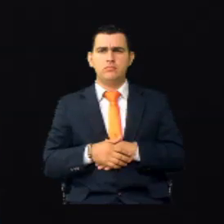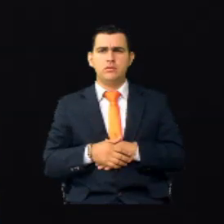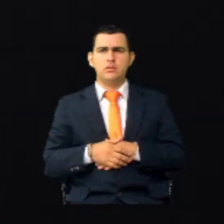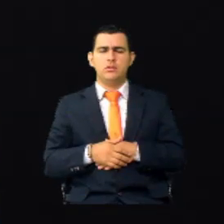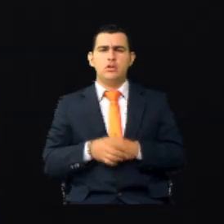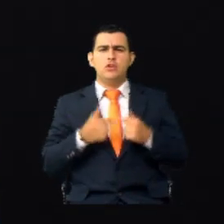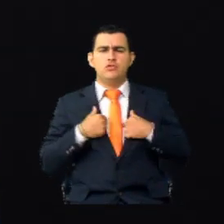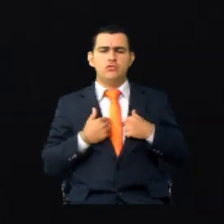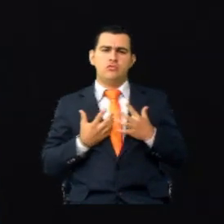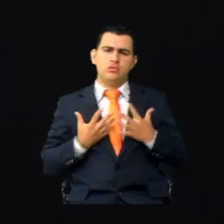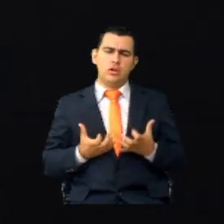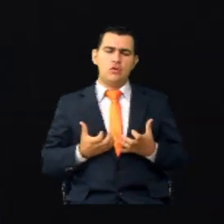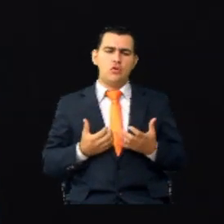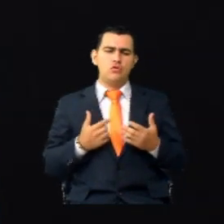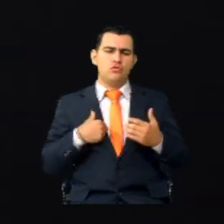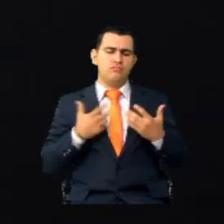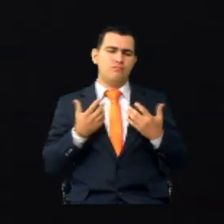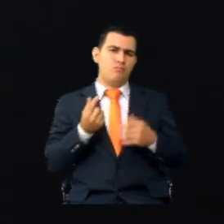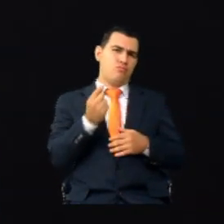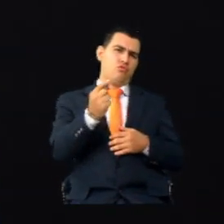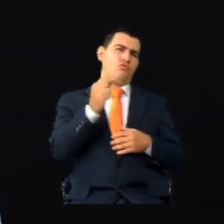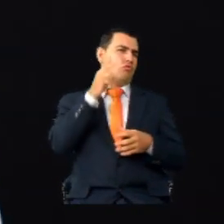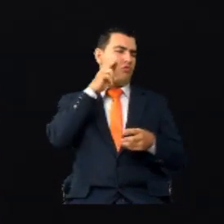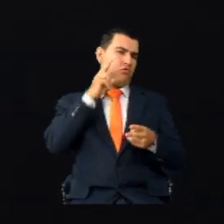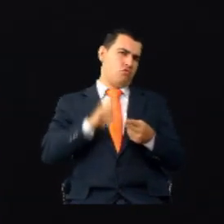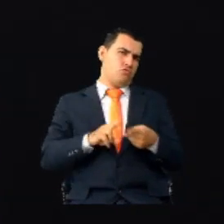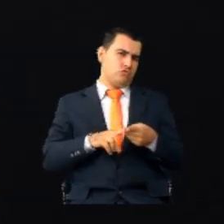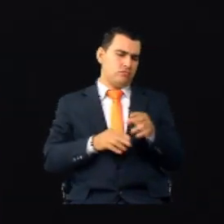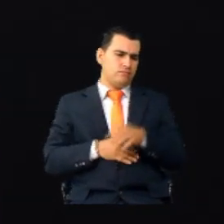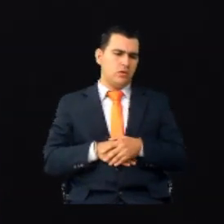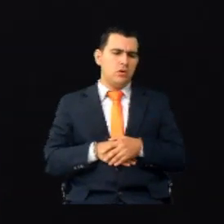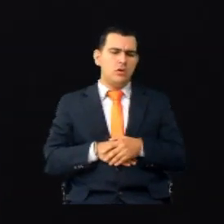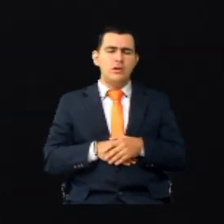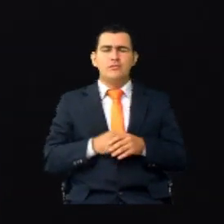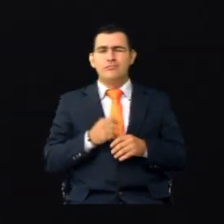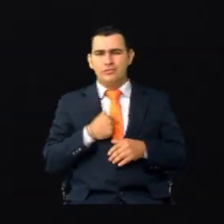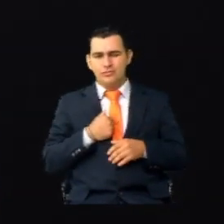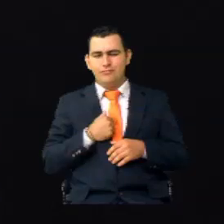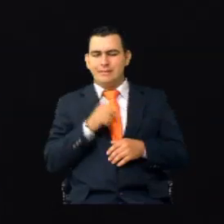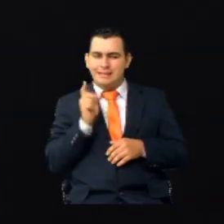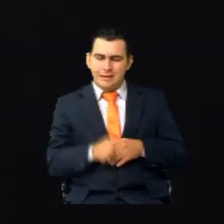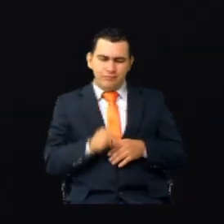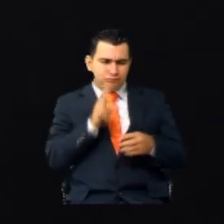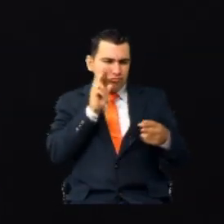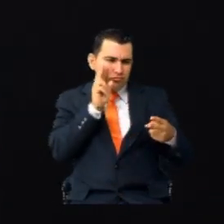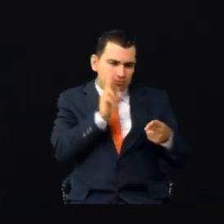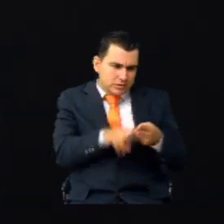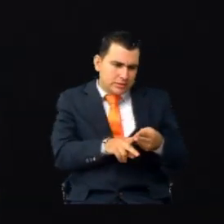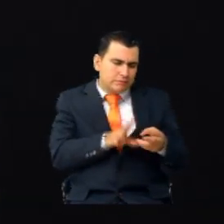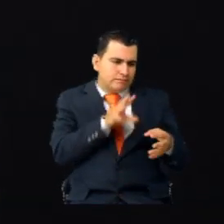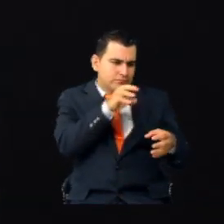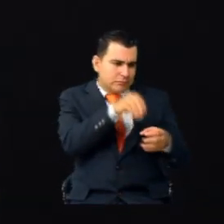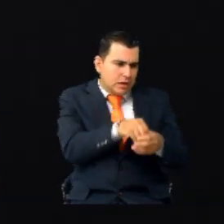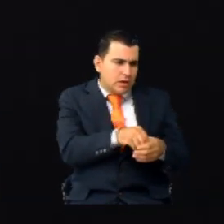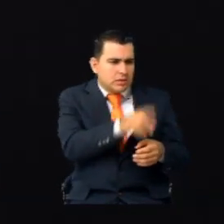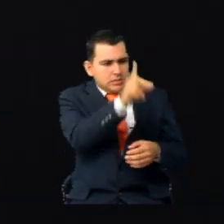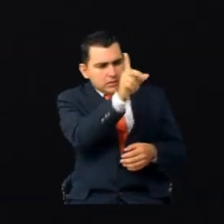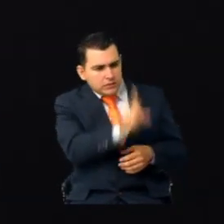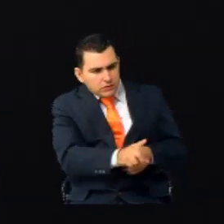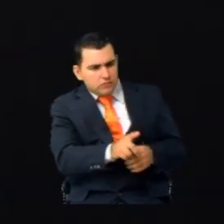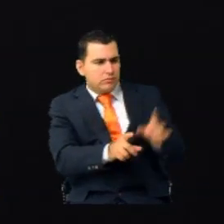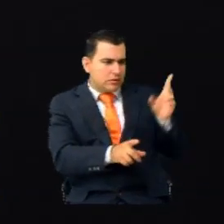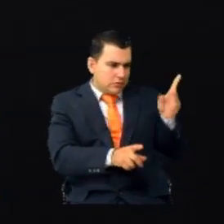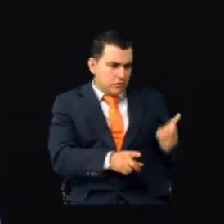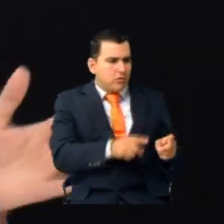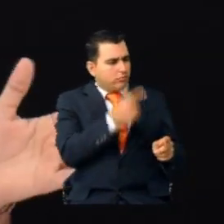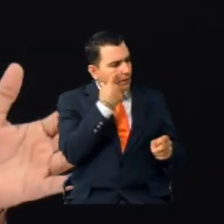declaro que poco conozco de ellos, pero que he tenido que entrar en ellos para poder incidir en las decisiones de nuestra